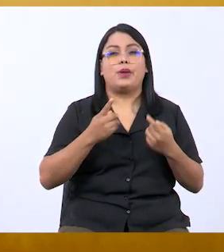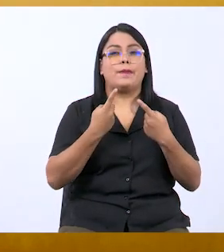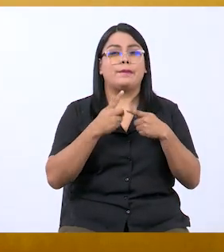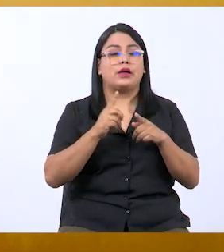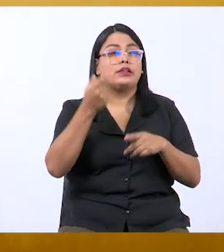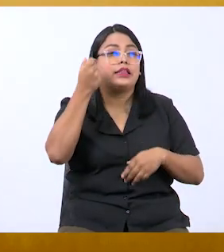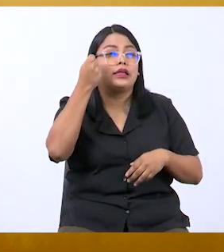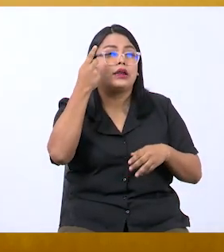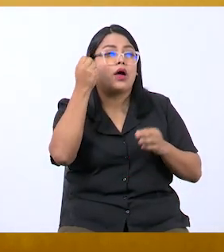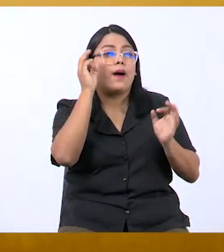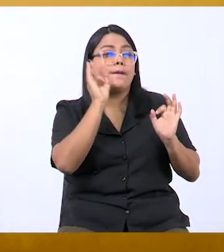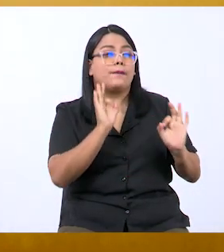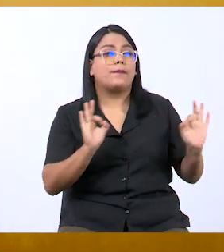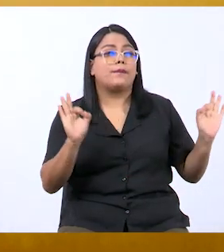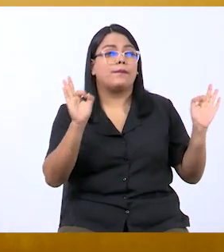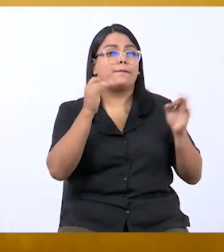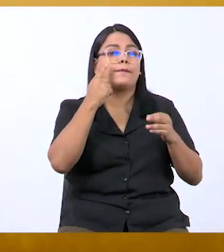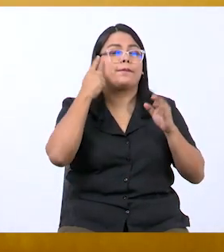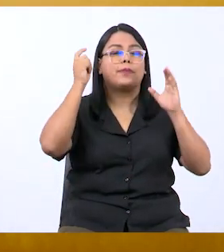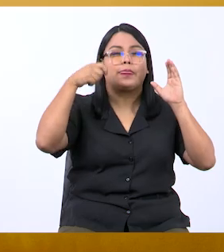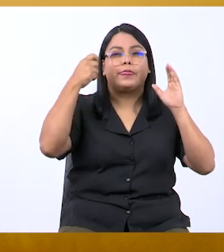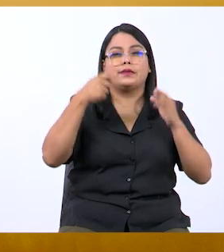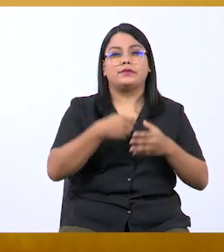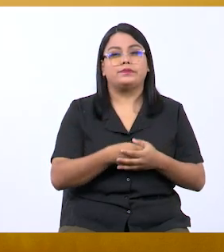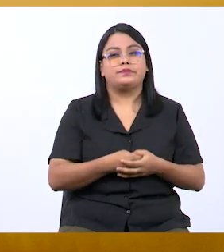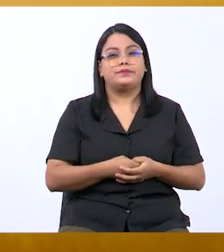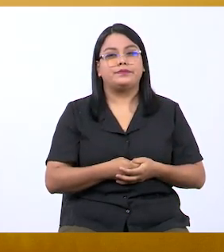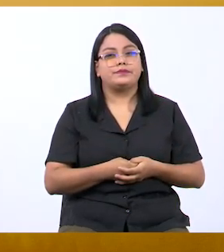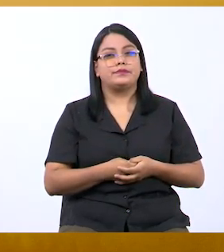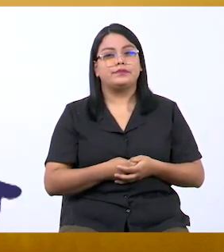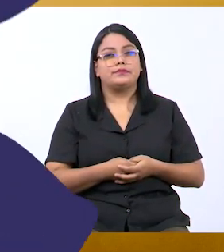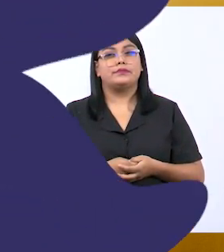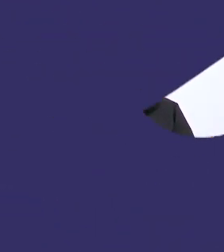pero para comprenderlo mejor, veamos la siguiente cápsula.